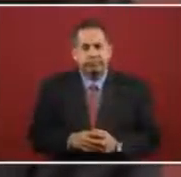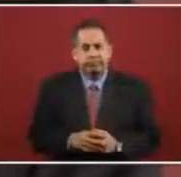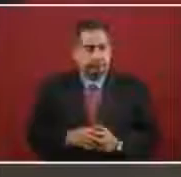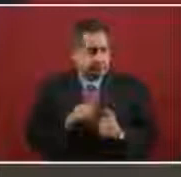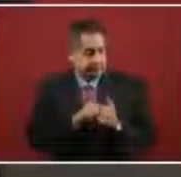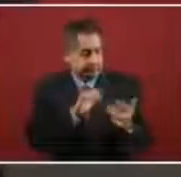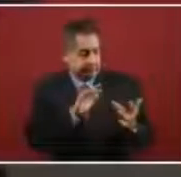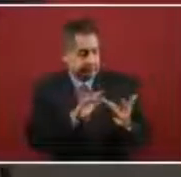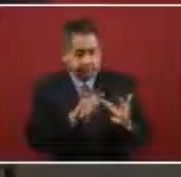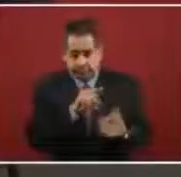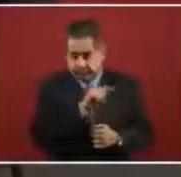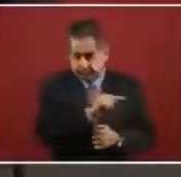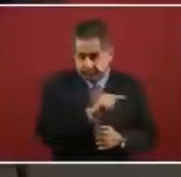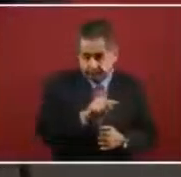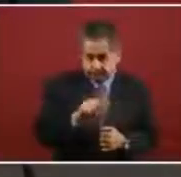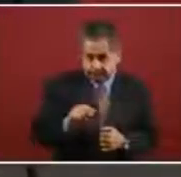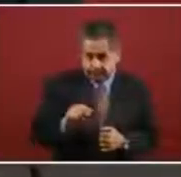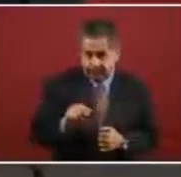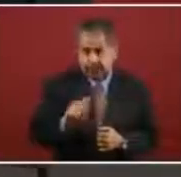representantes